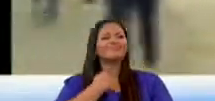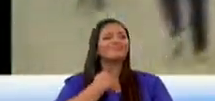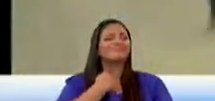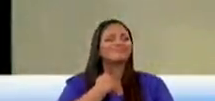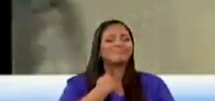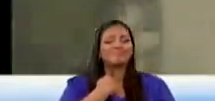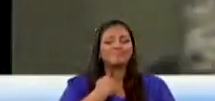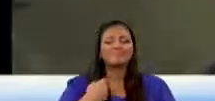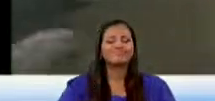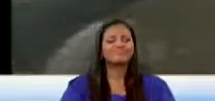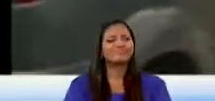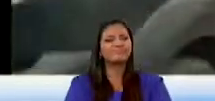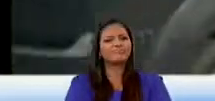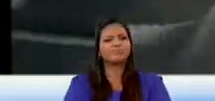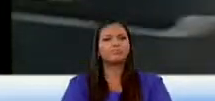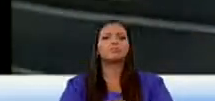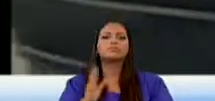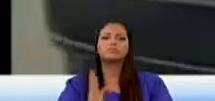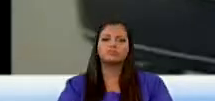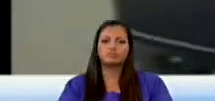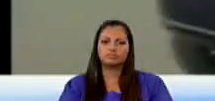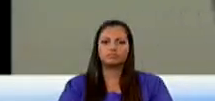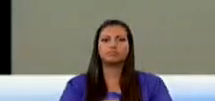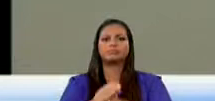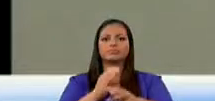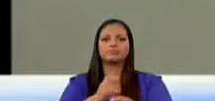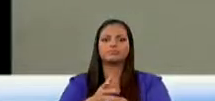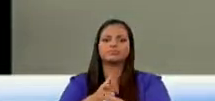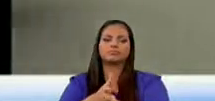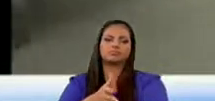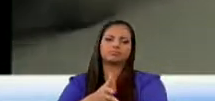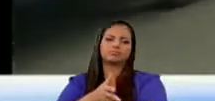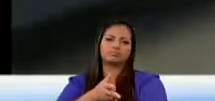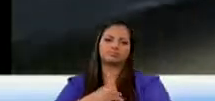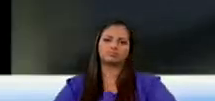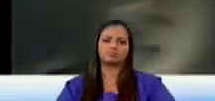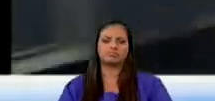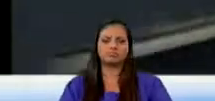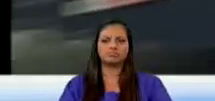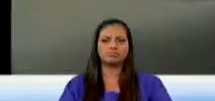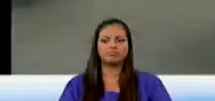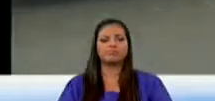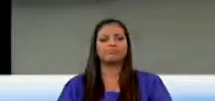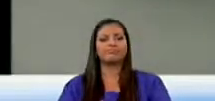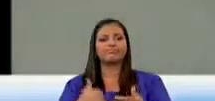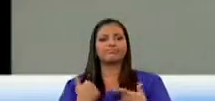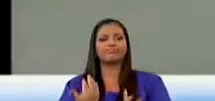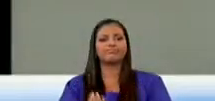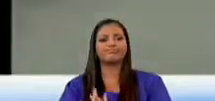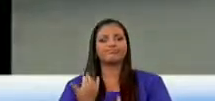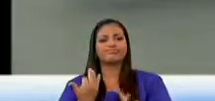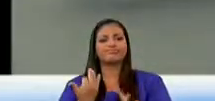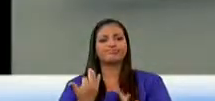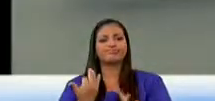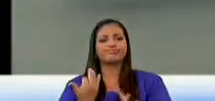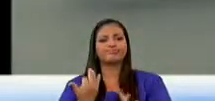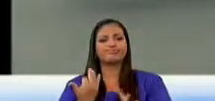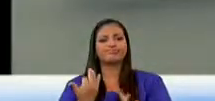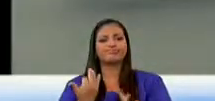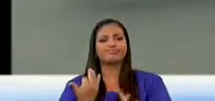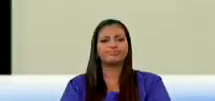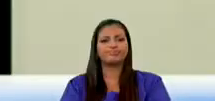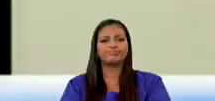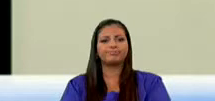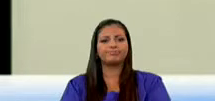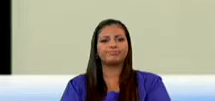Las personas tienen que caminar más, tienen que esperar más. Y ese es, obviamente, la queja que tienen